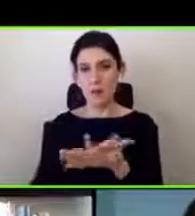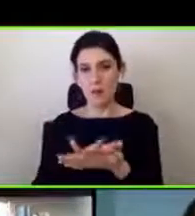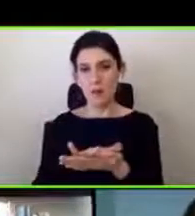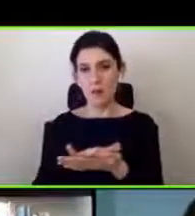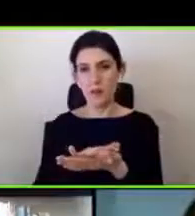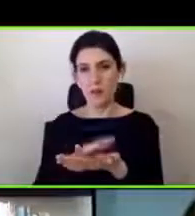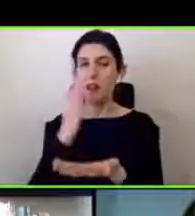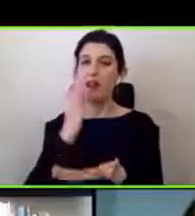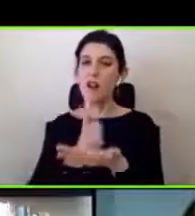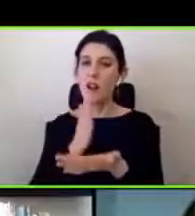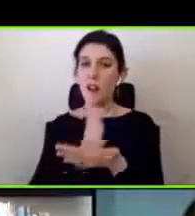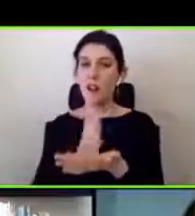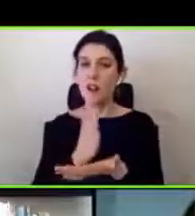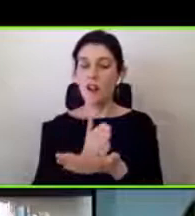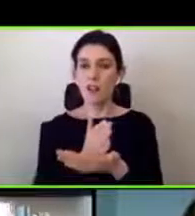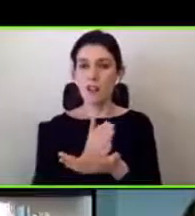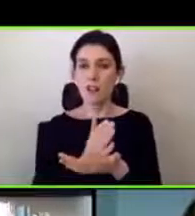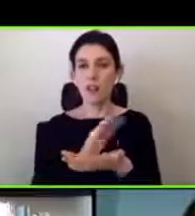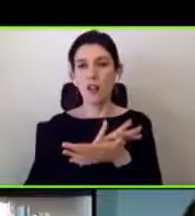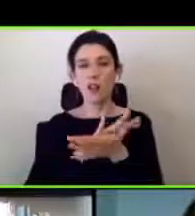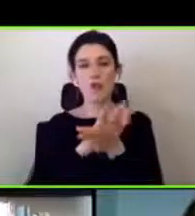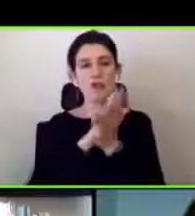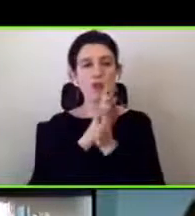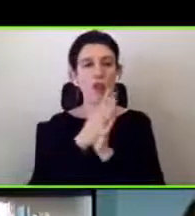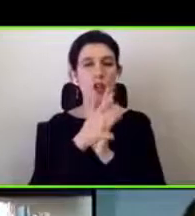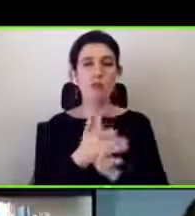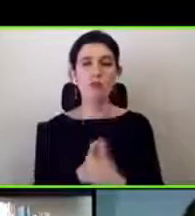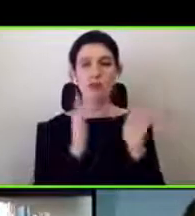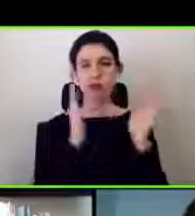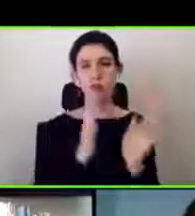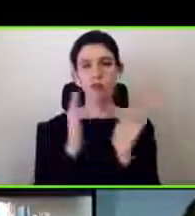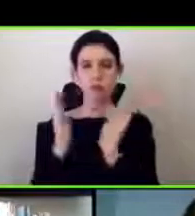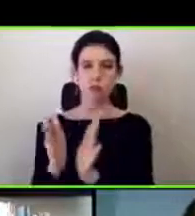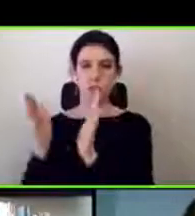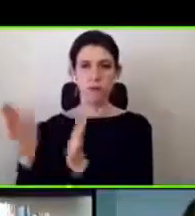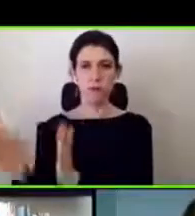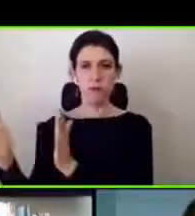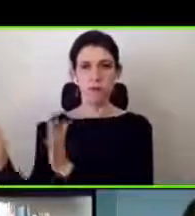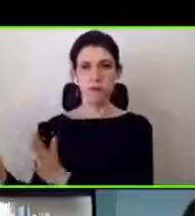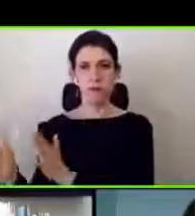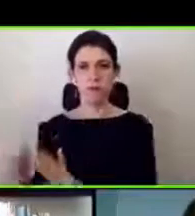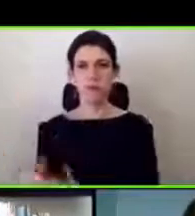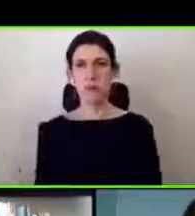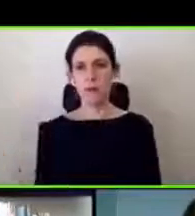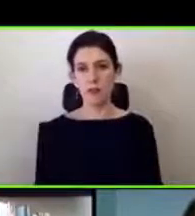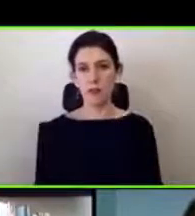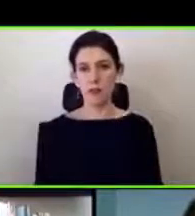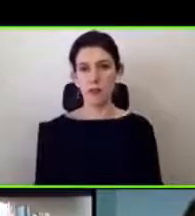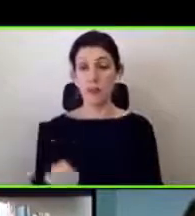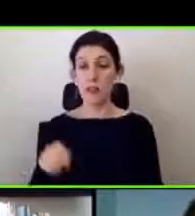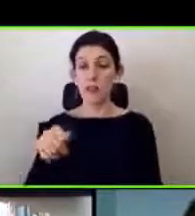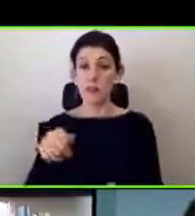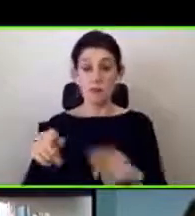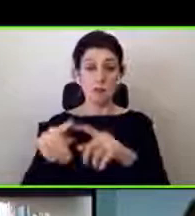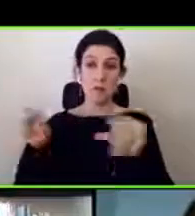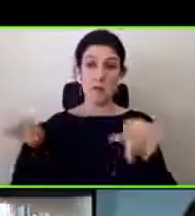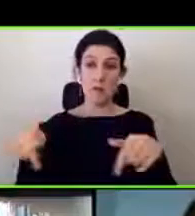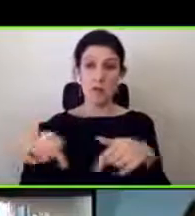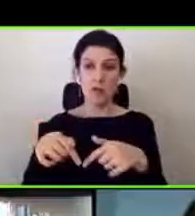escolar donde todo es muy académico y riguroso, etcétera, y encontrando un espacio como este,